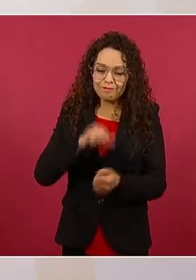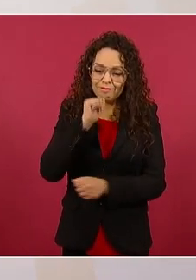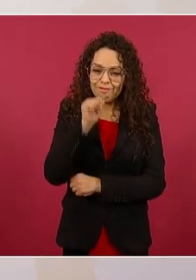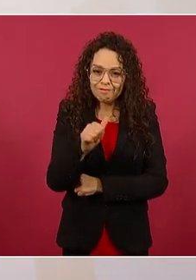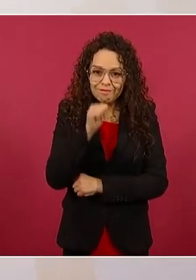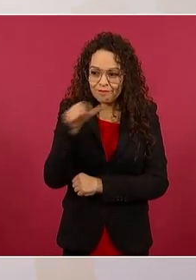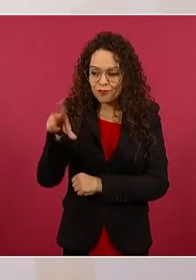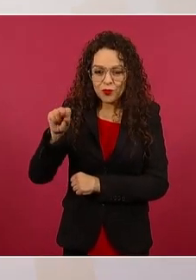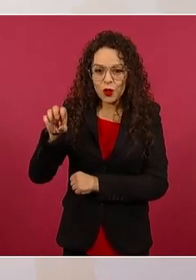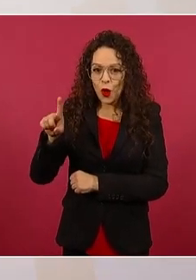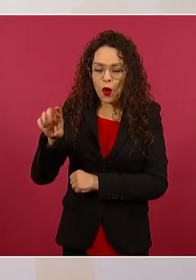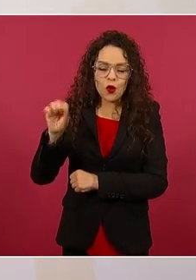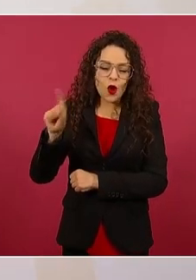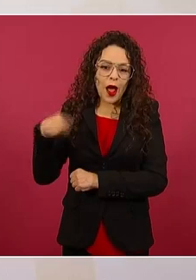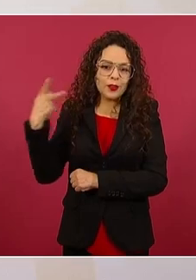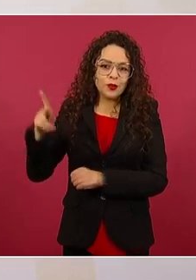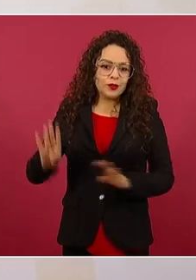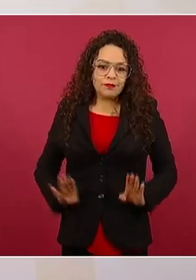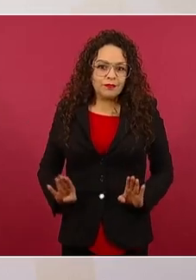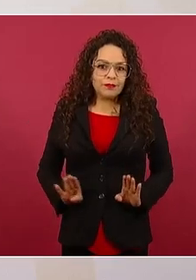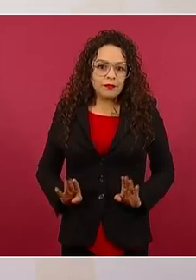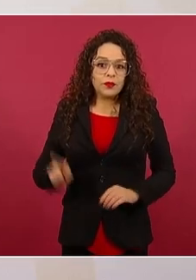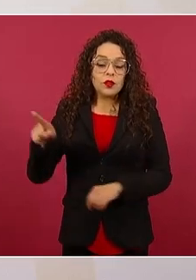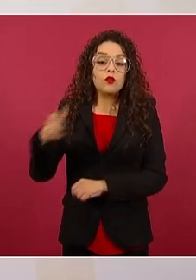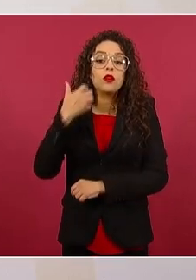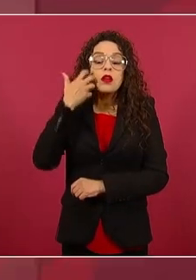gobierno para los ricos,